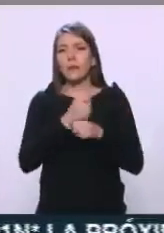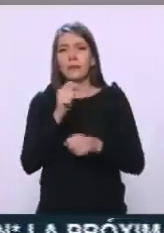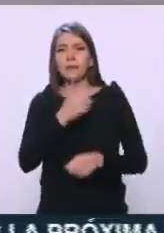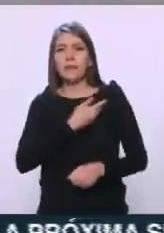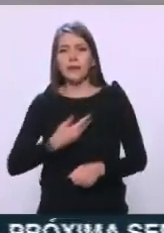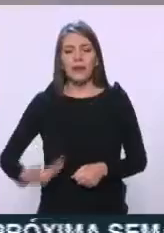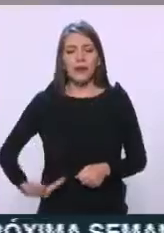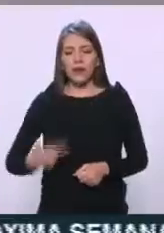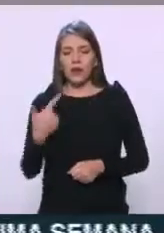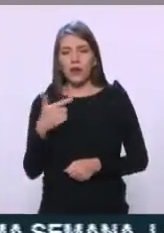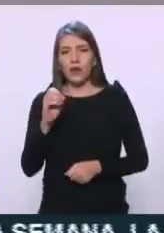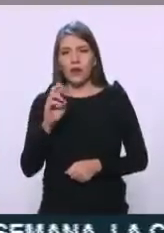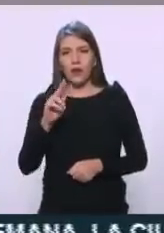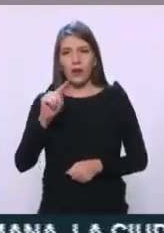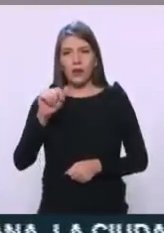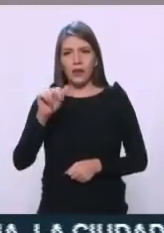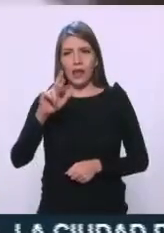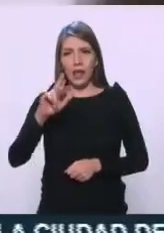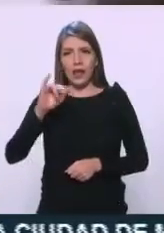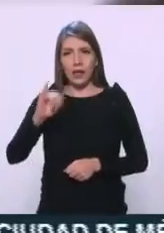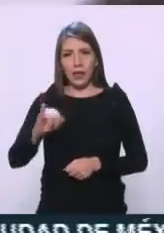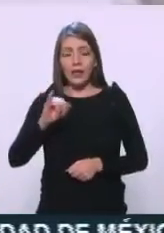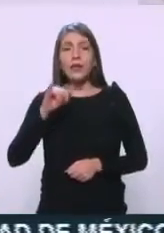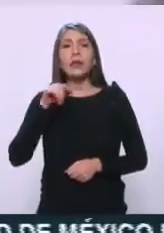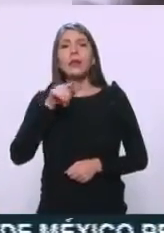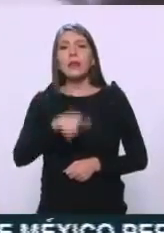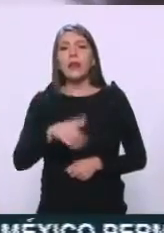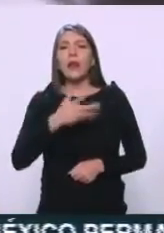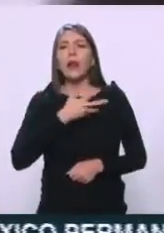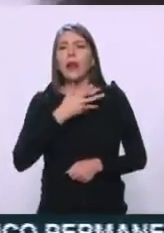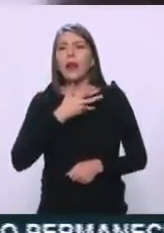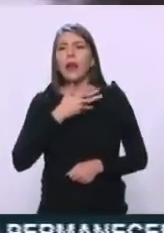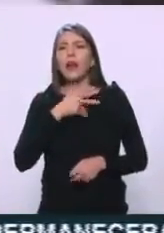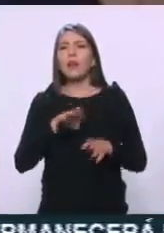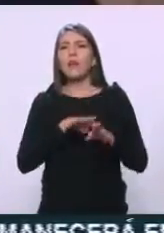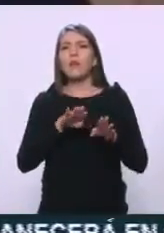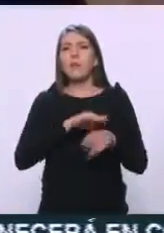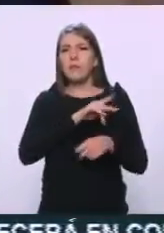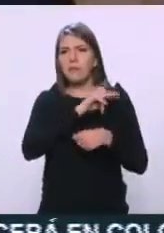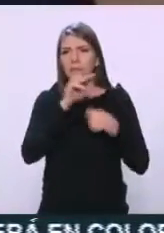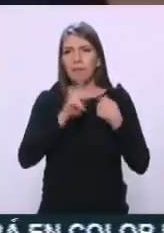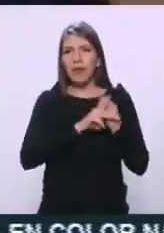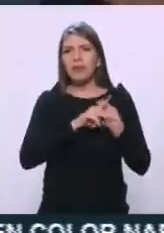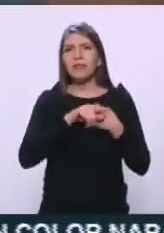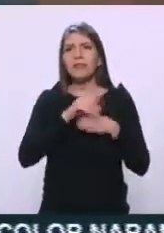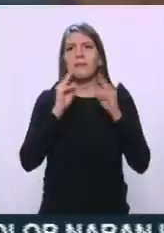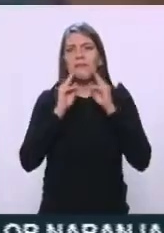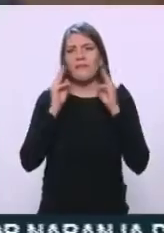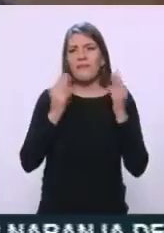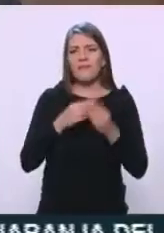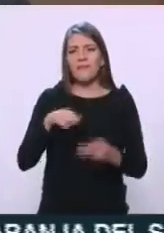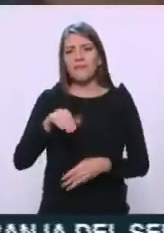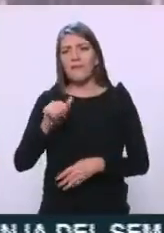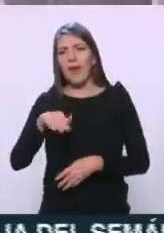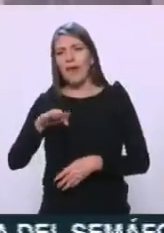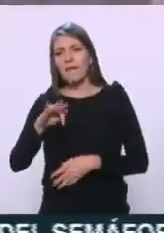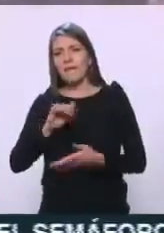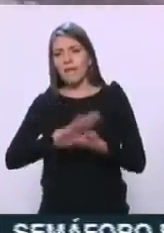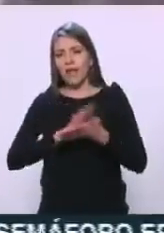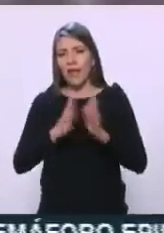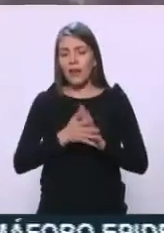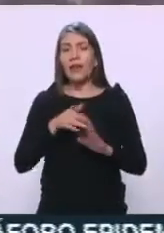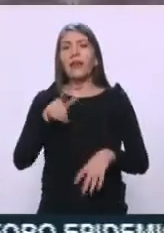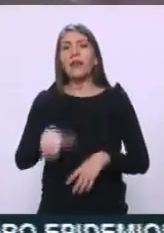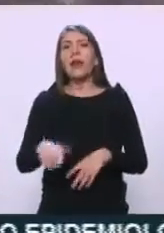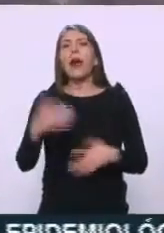Gortari, operó en México lo que podemos considerar un Estado mafioso. Se llegó al poder para hacer negocios,